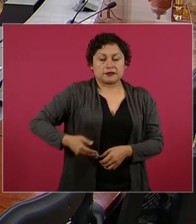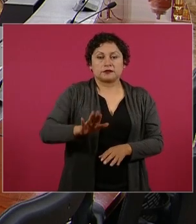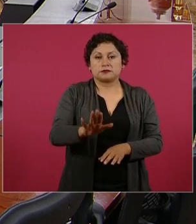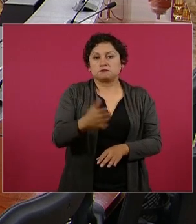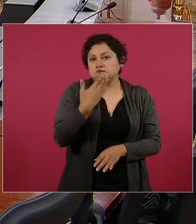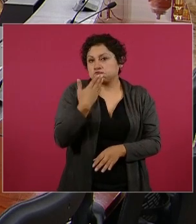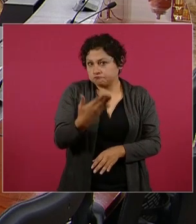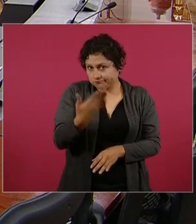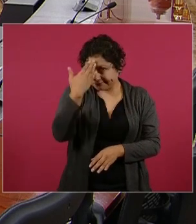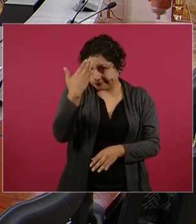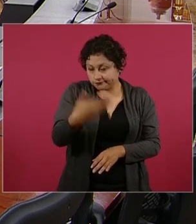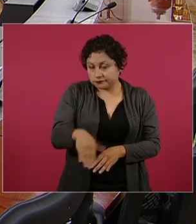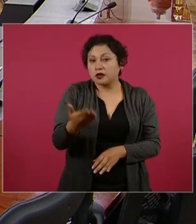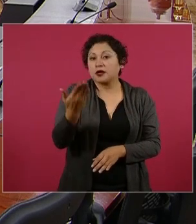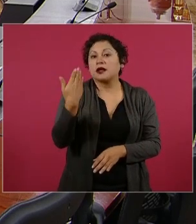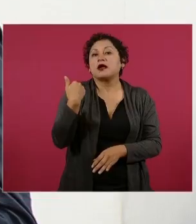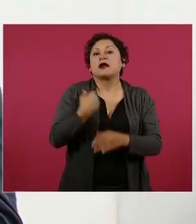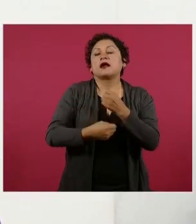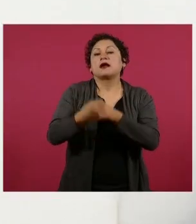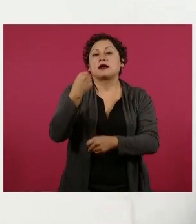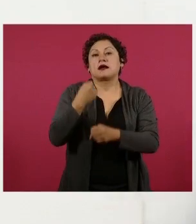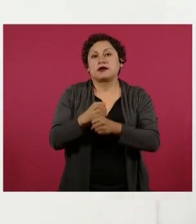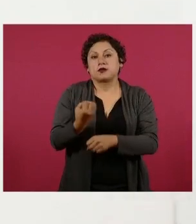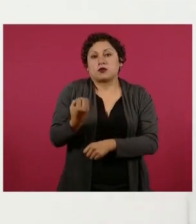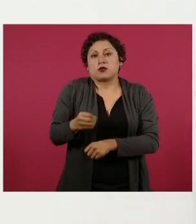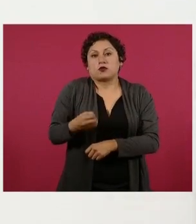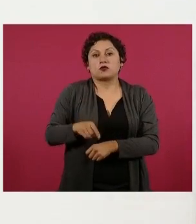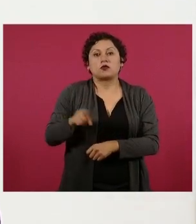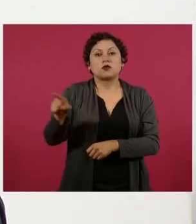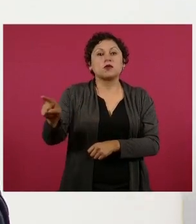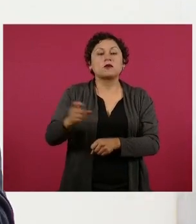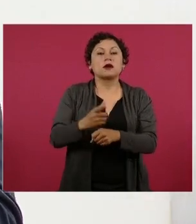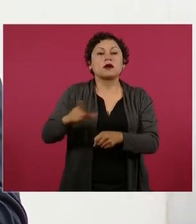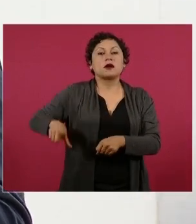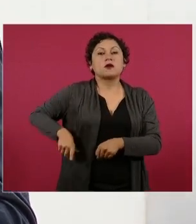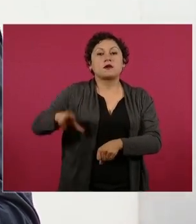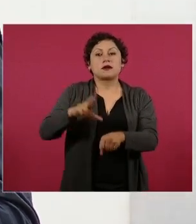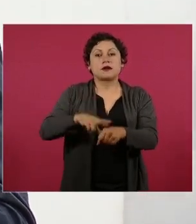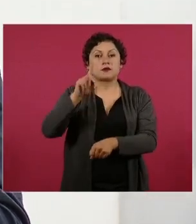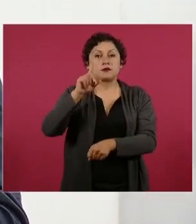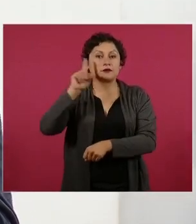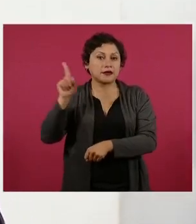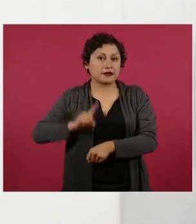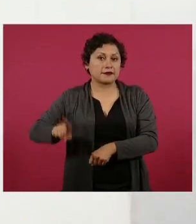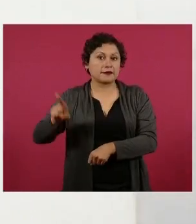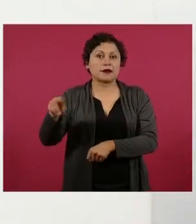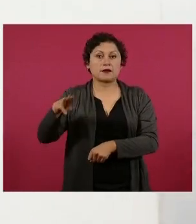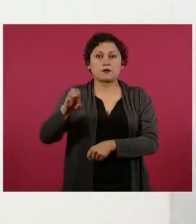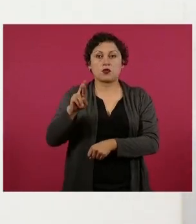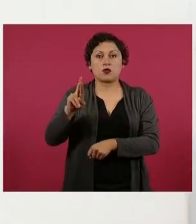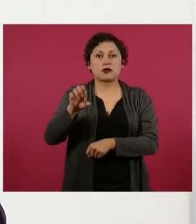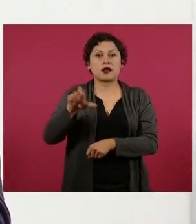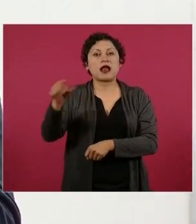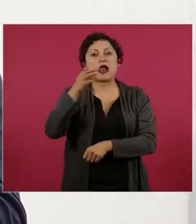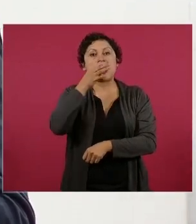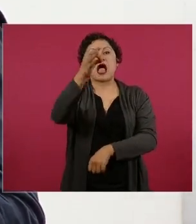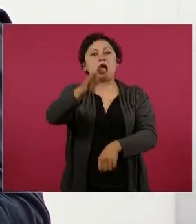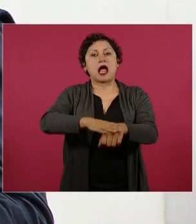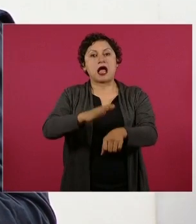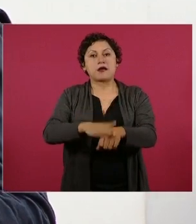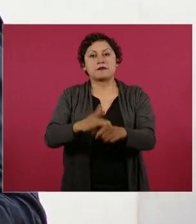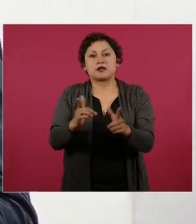año pasado, el gobernador de Zacatecas, David Monreal, confirmó que habían armas llamadas fantasmas, armas fabricadas